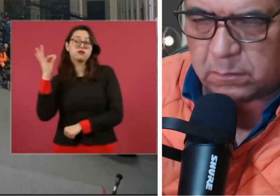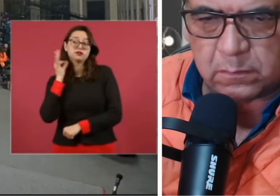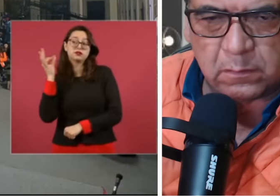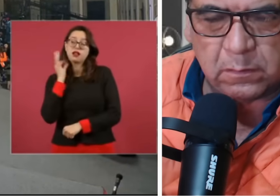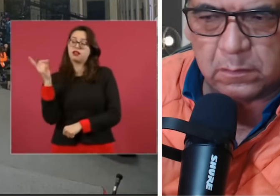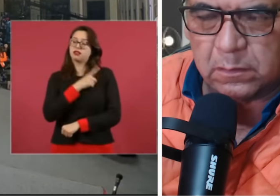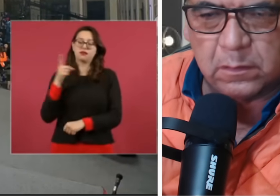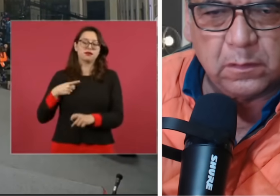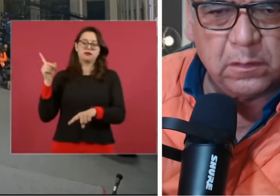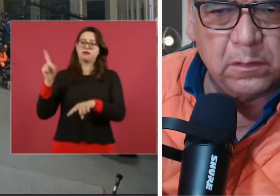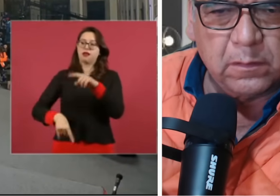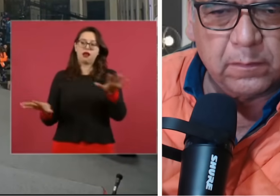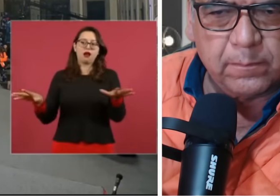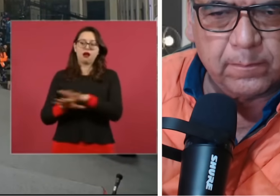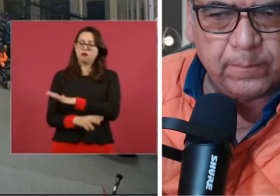años.